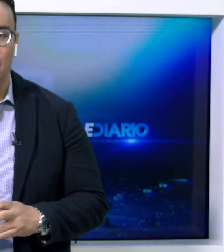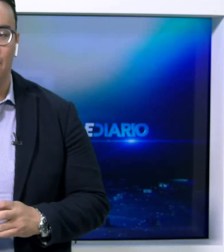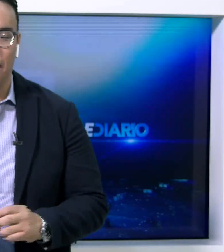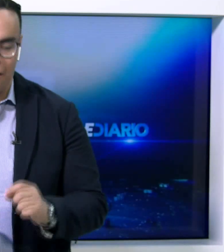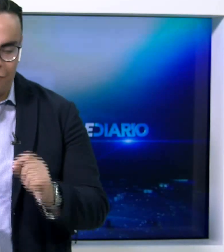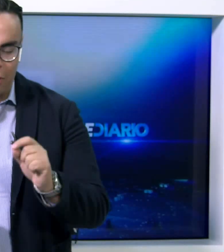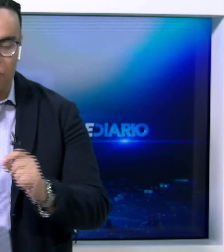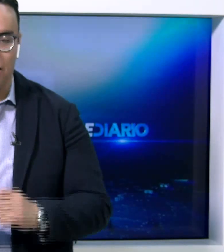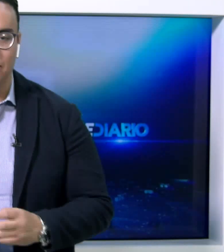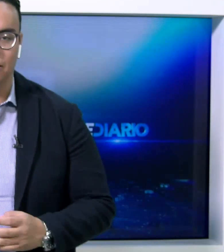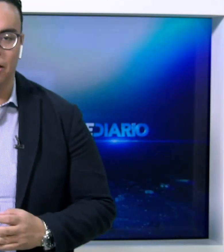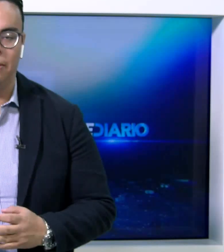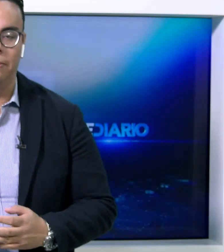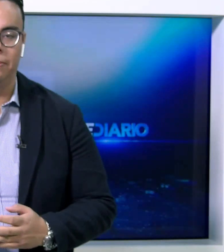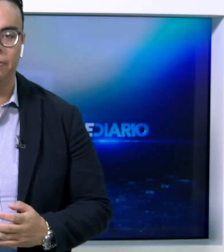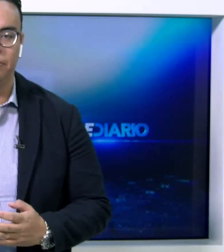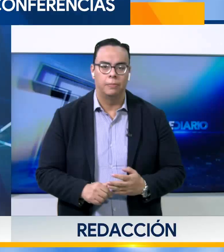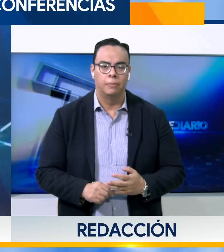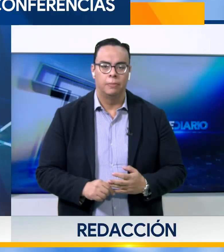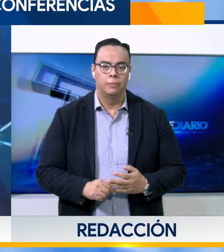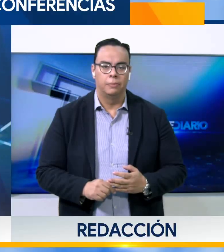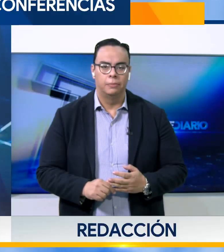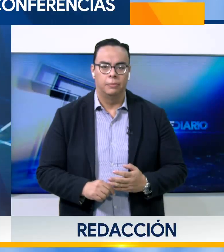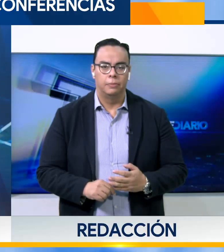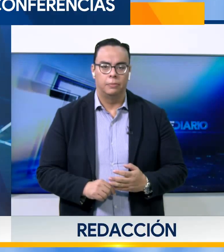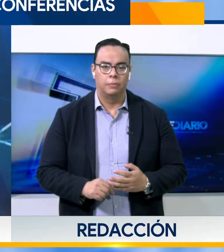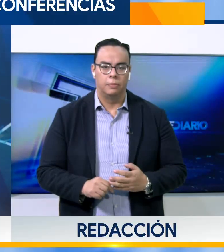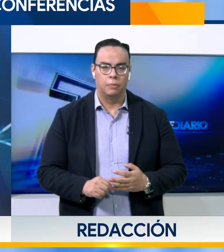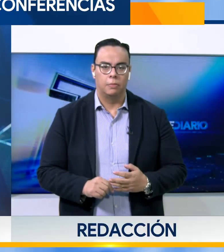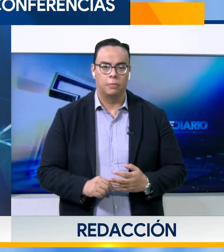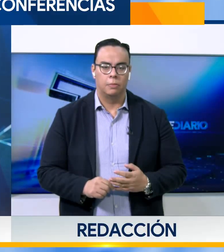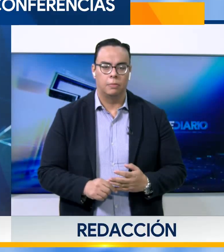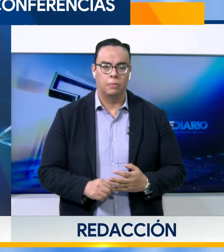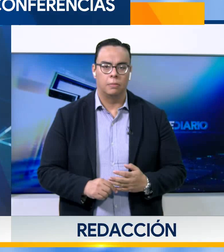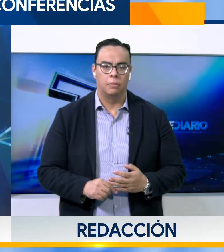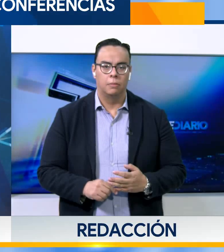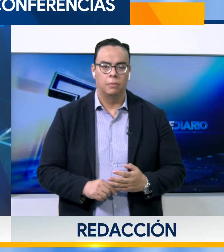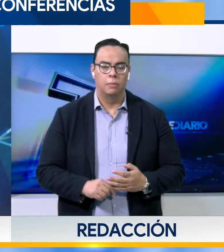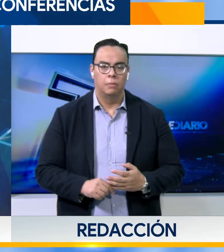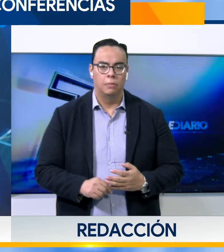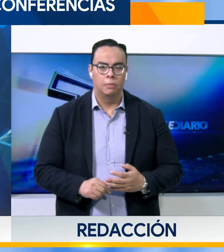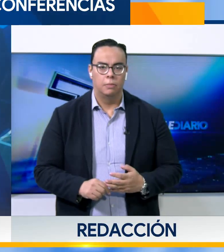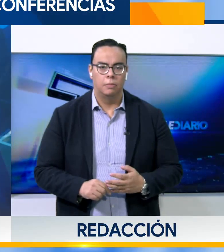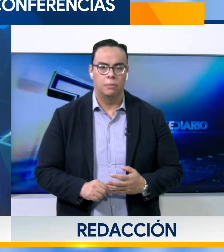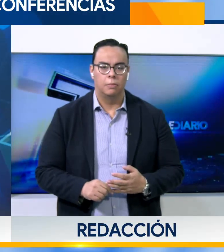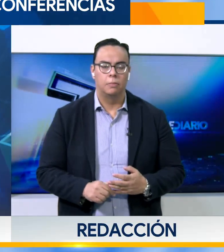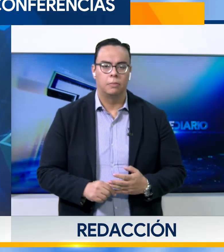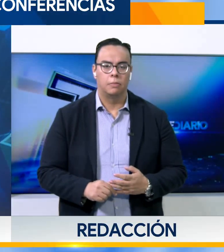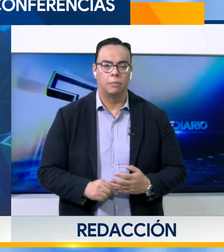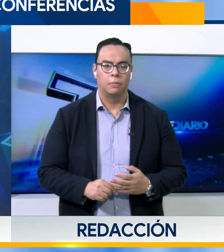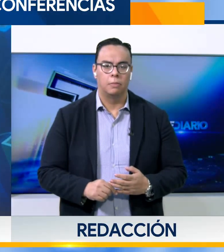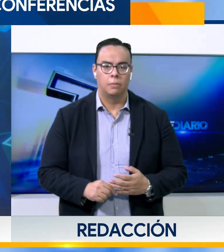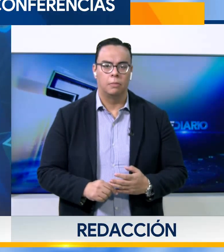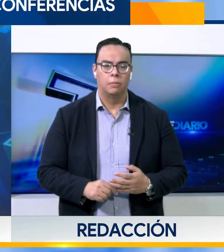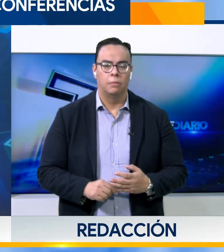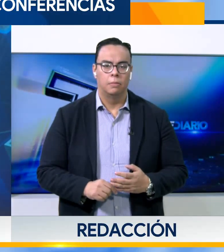poquito más adelante de dónde es, licenciada. Bueno, al momento que tenga la información oficial,